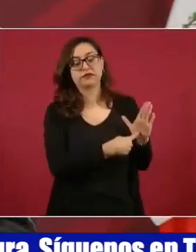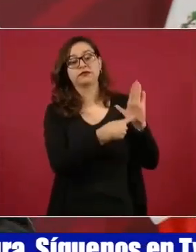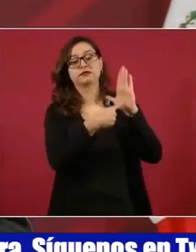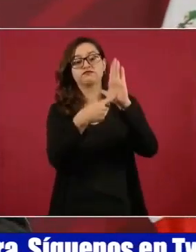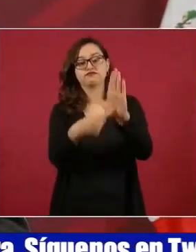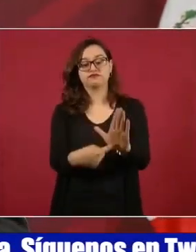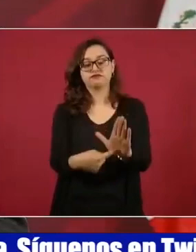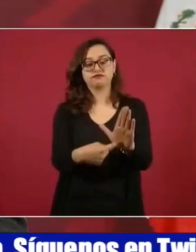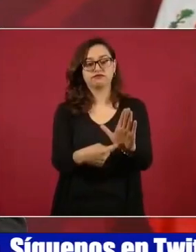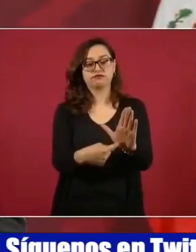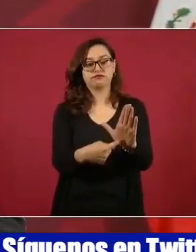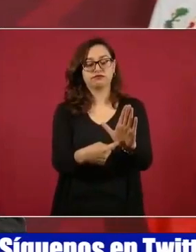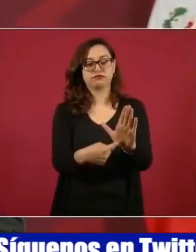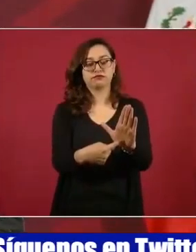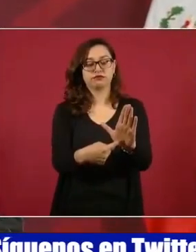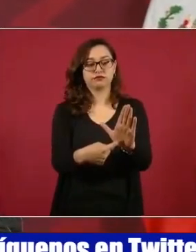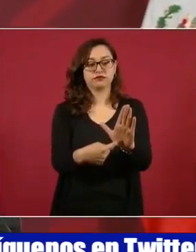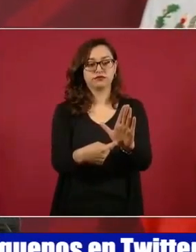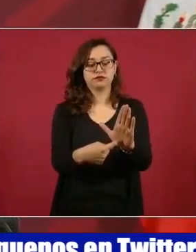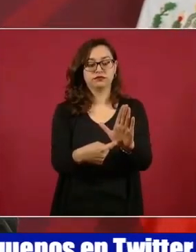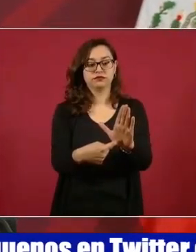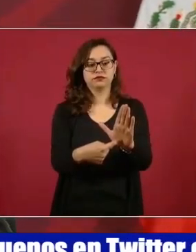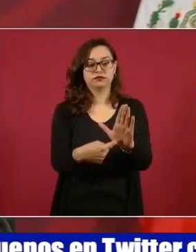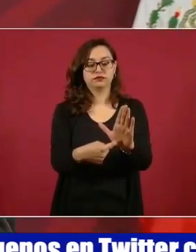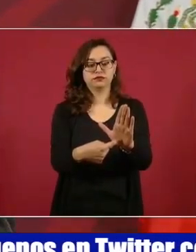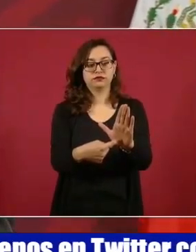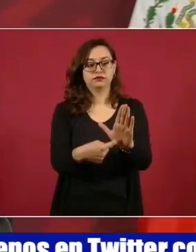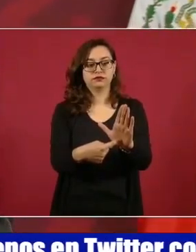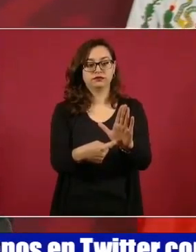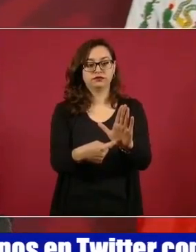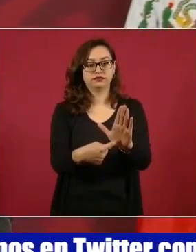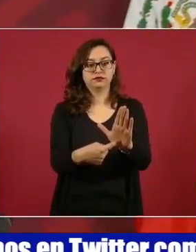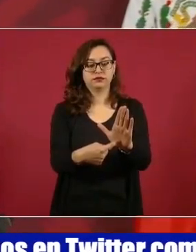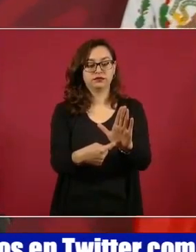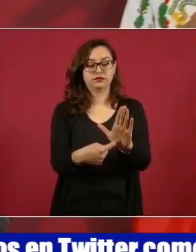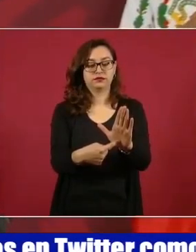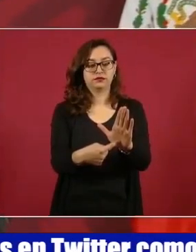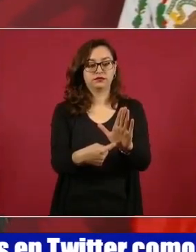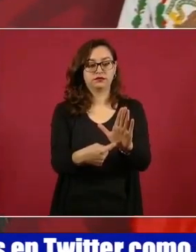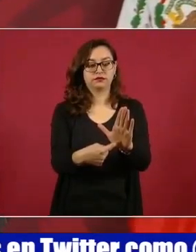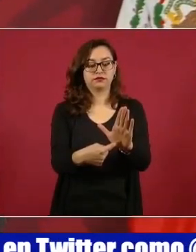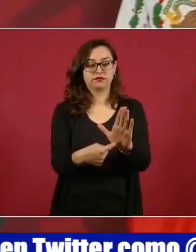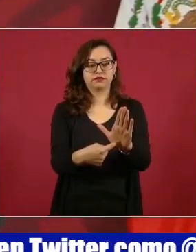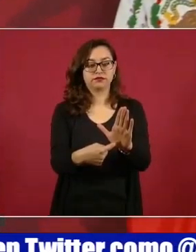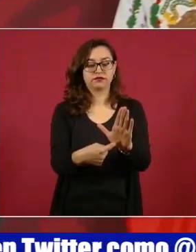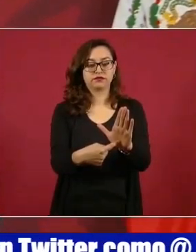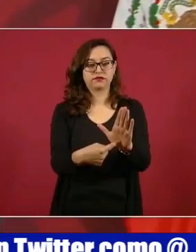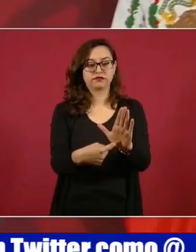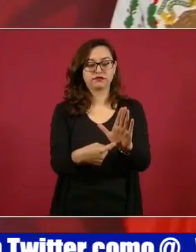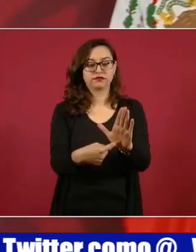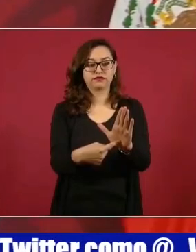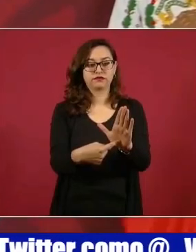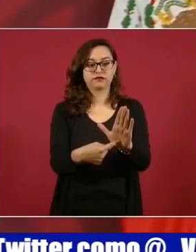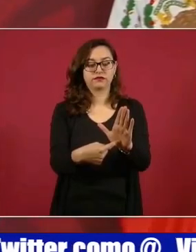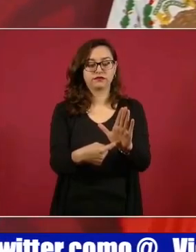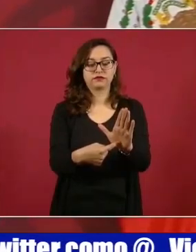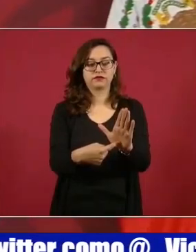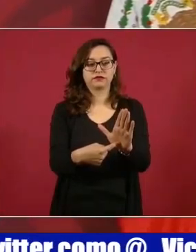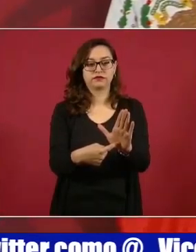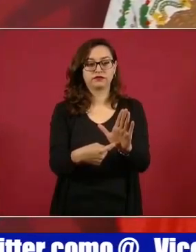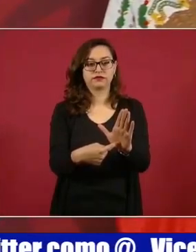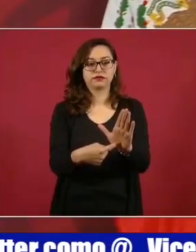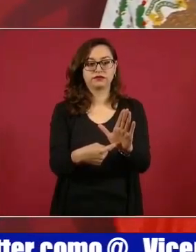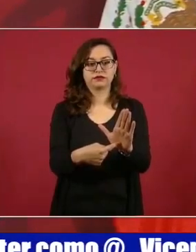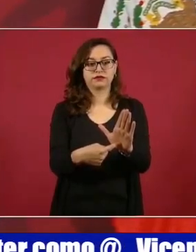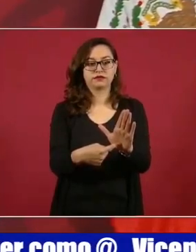narcotráfico, les recordó: cuando Calderón declaró la guerra, ¿estaba permitido que el ejército participara en